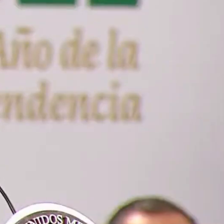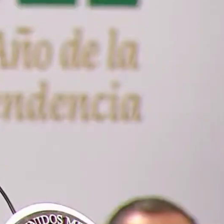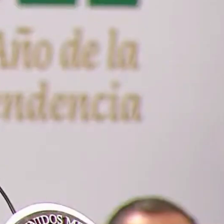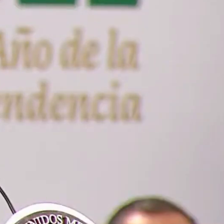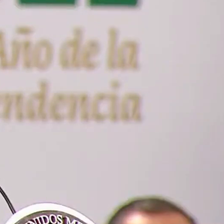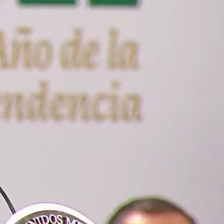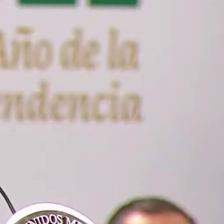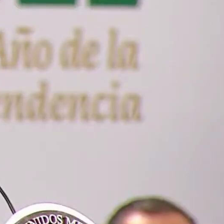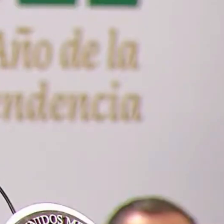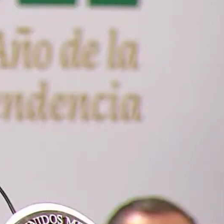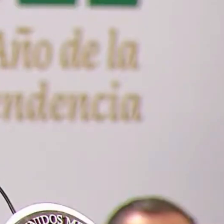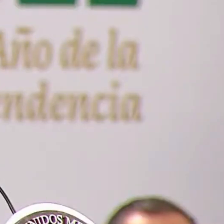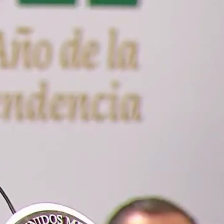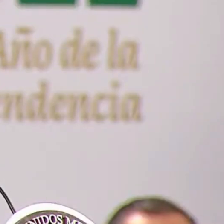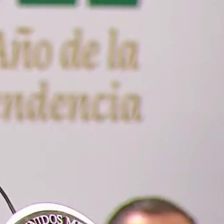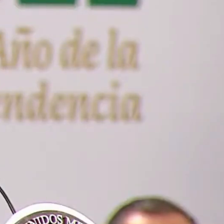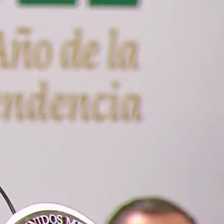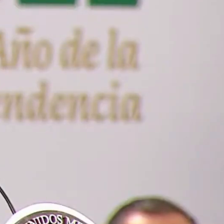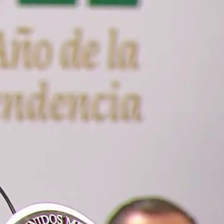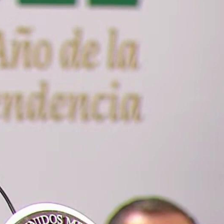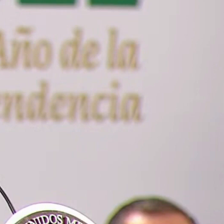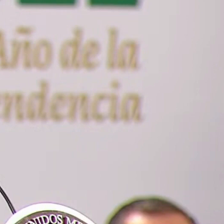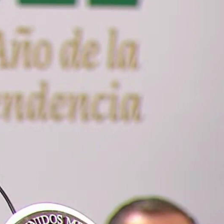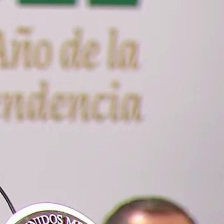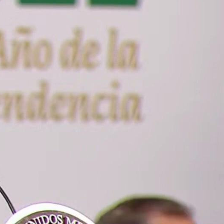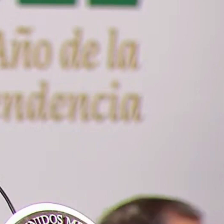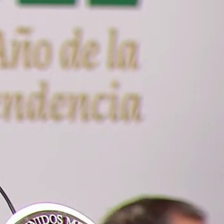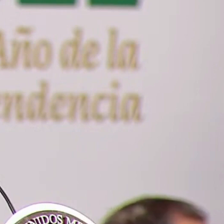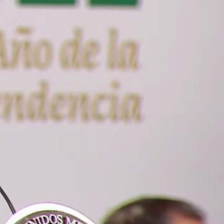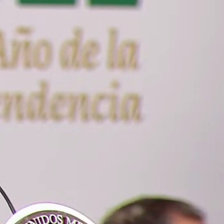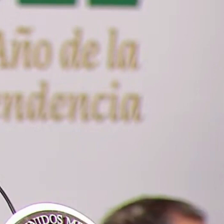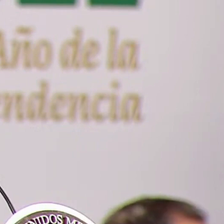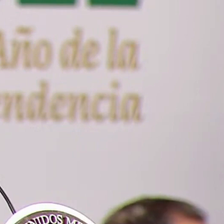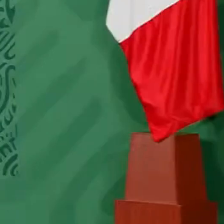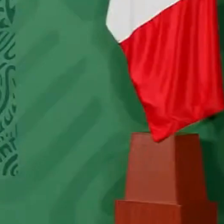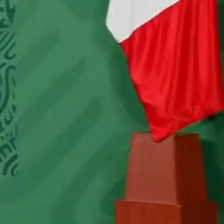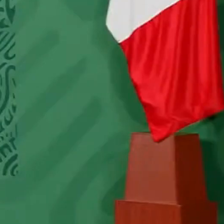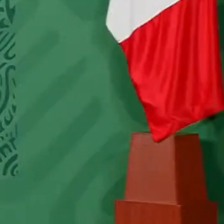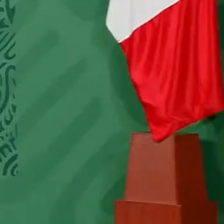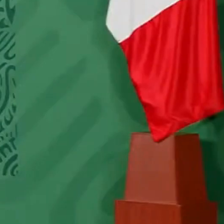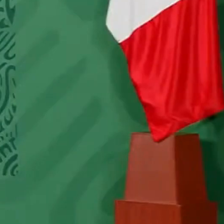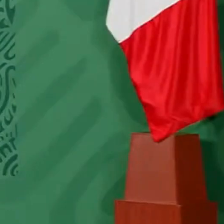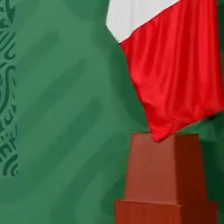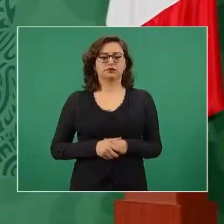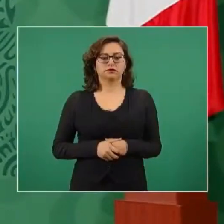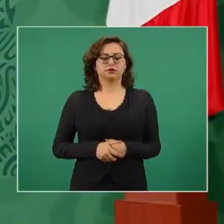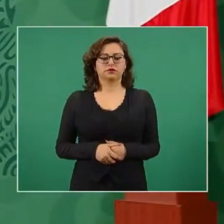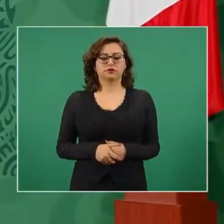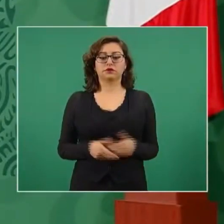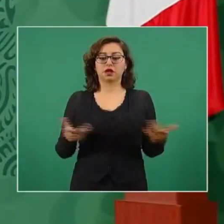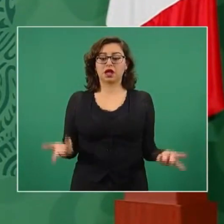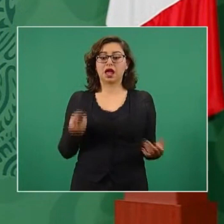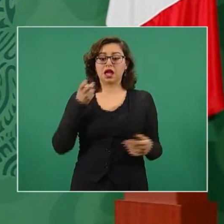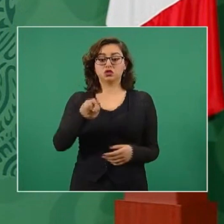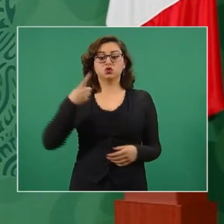es decir, que ya los delincuentes no se escuden en el anonimato que propician los sistemas de prepago. Y por eso